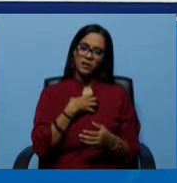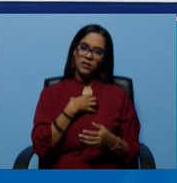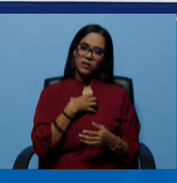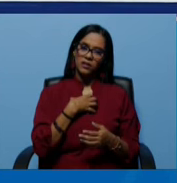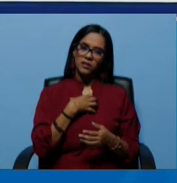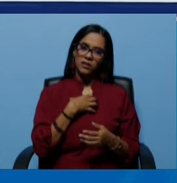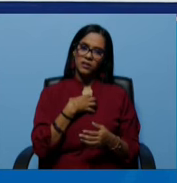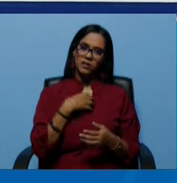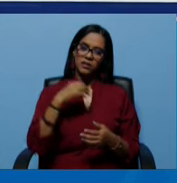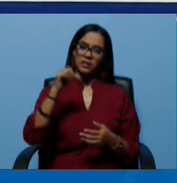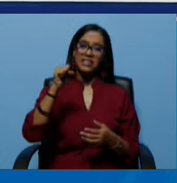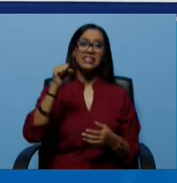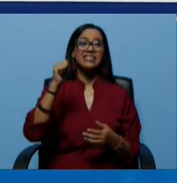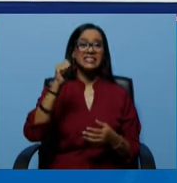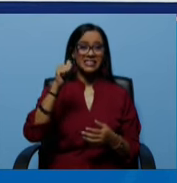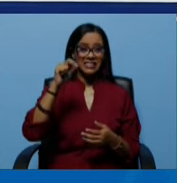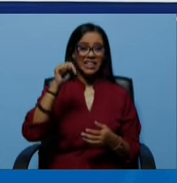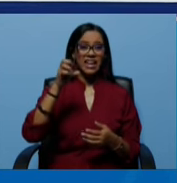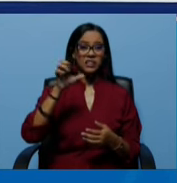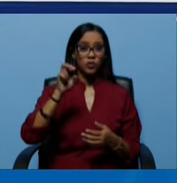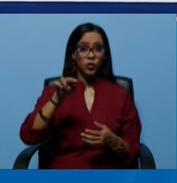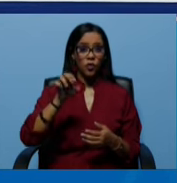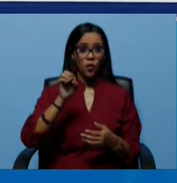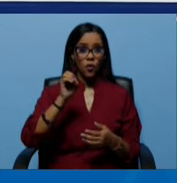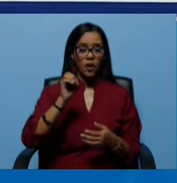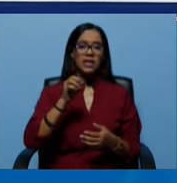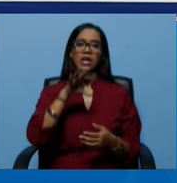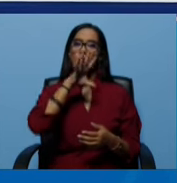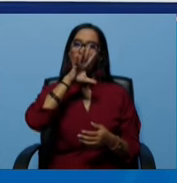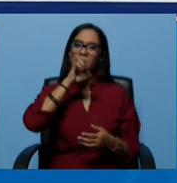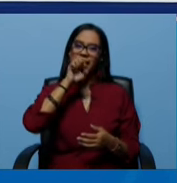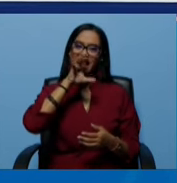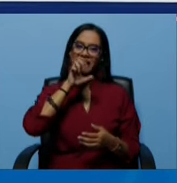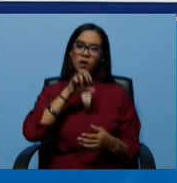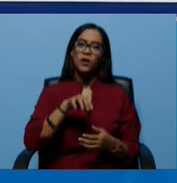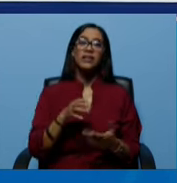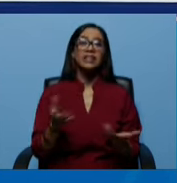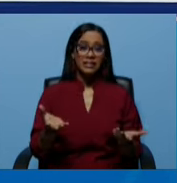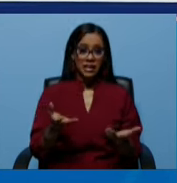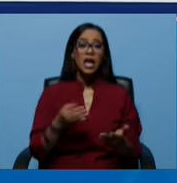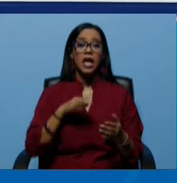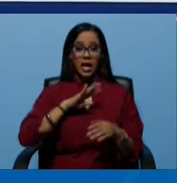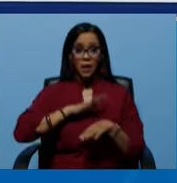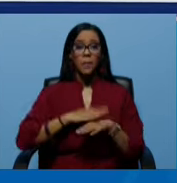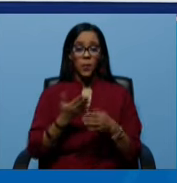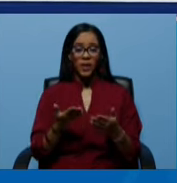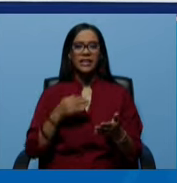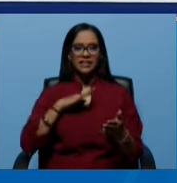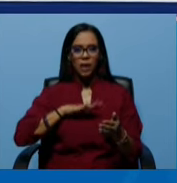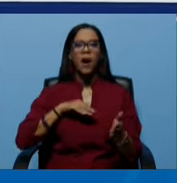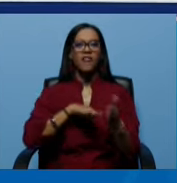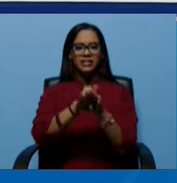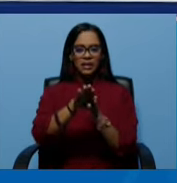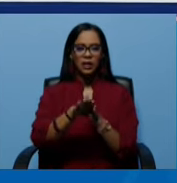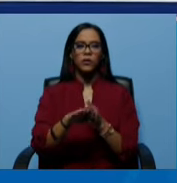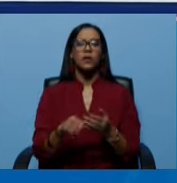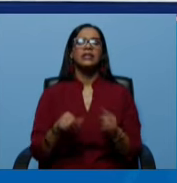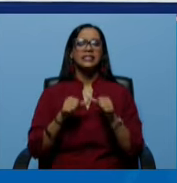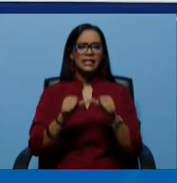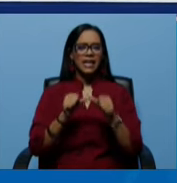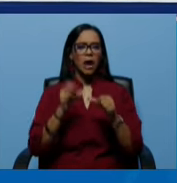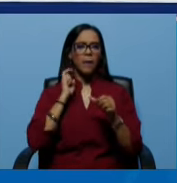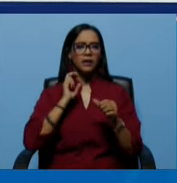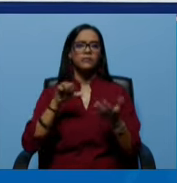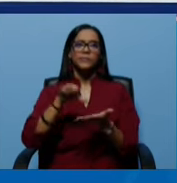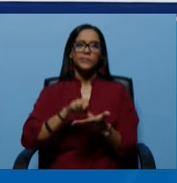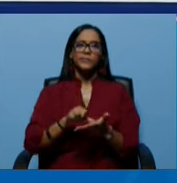Sancho, si los perros ladran, es porque avanzamos. Sigamos avanzando, la cava, con los centros didácticos